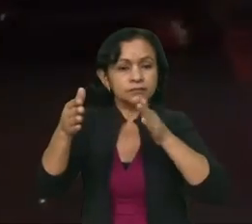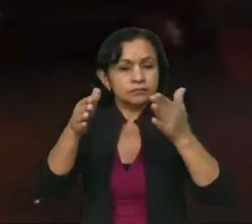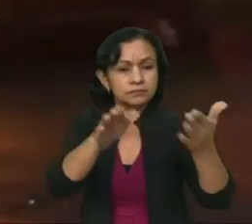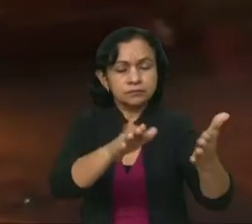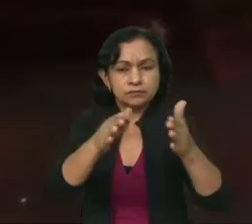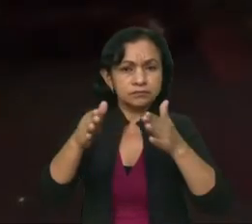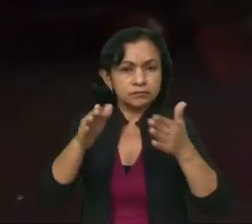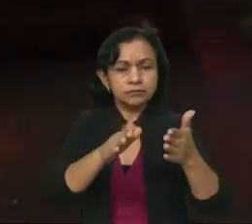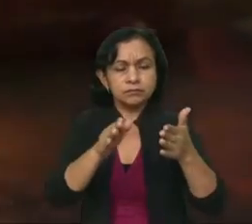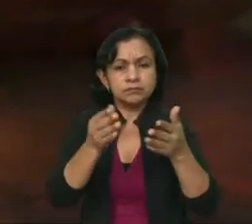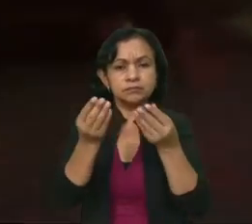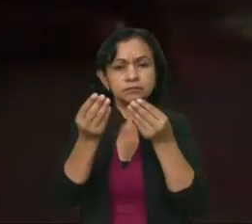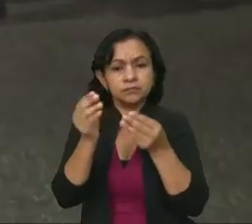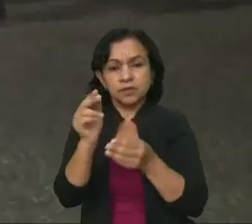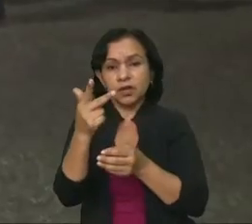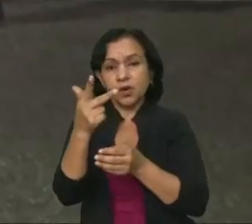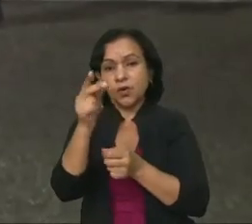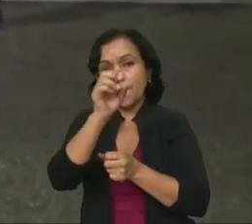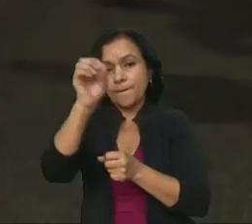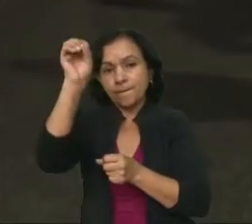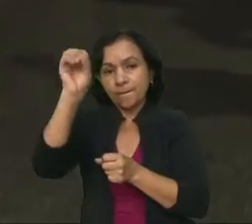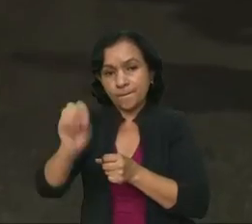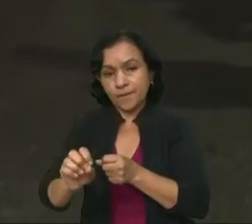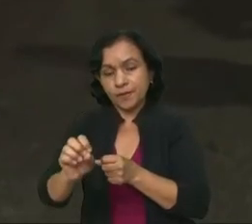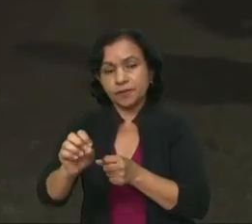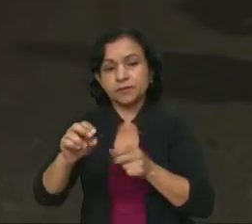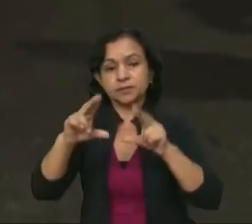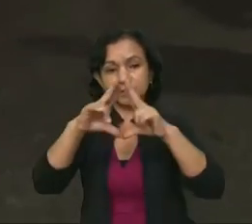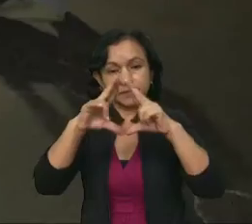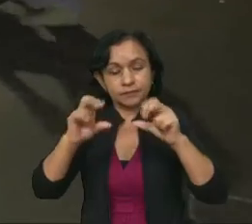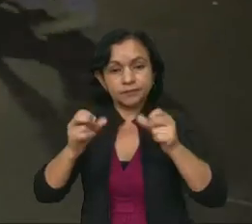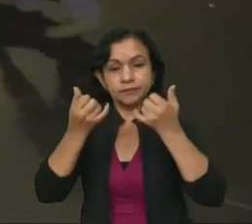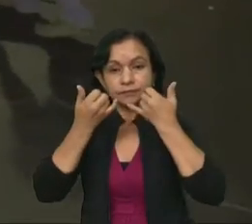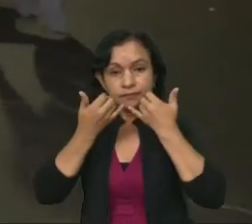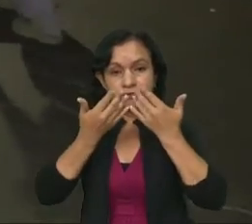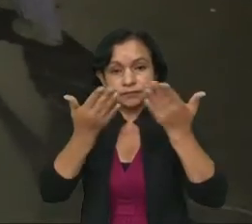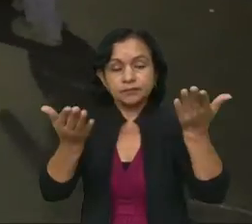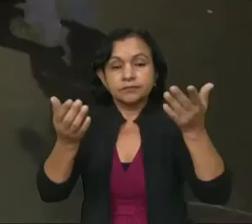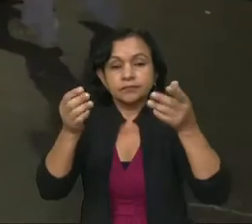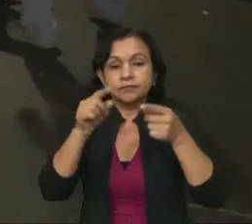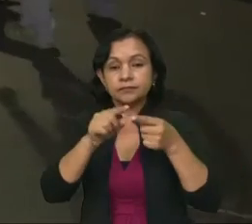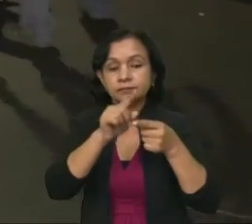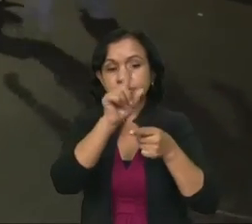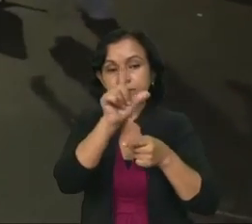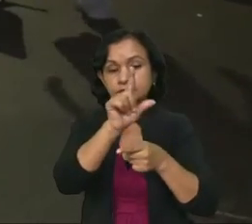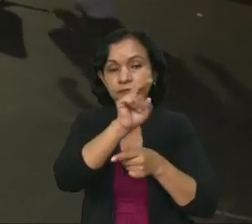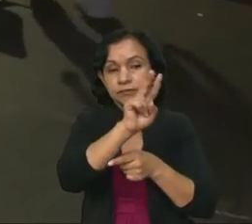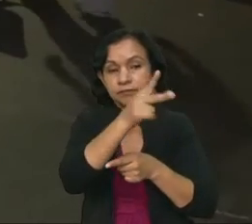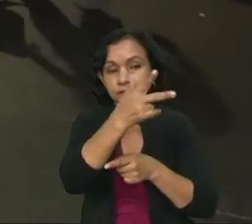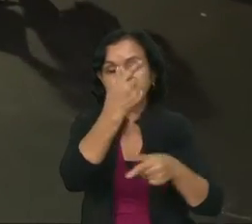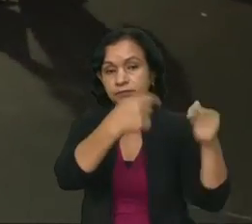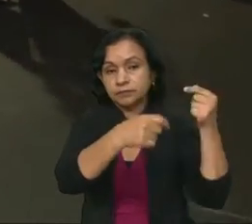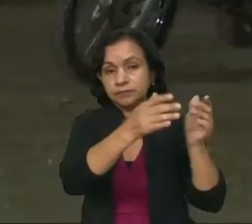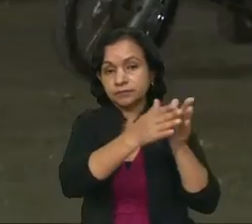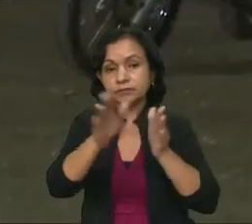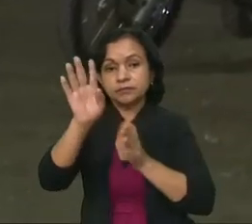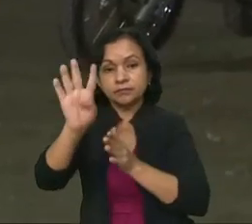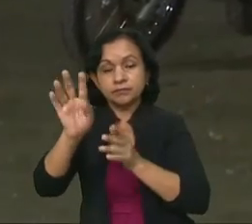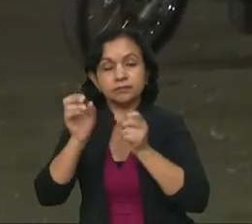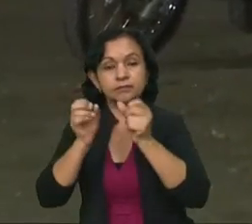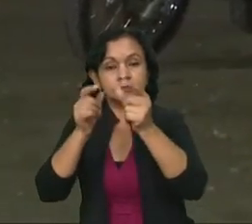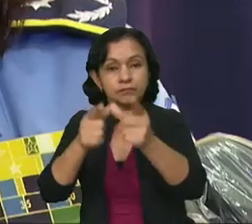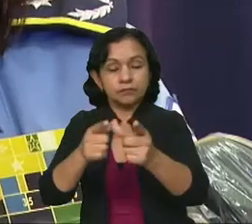se acumuló en el 8% de nuestro territorio. El informe corresponde al periodo del lunes 28 de septiembre al 4 de